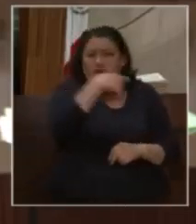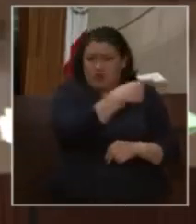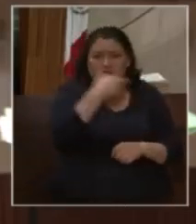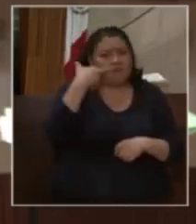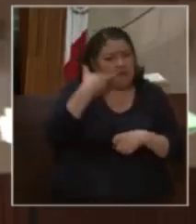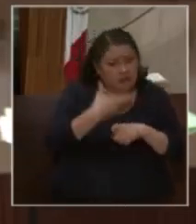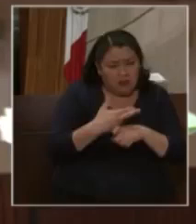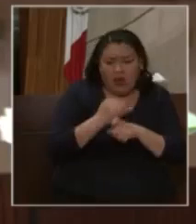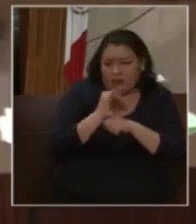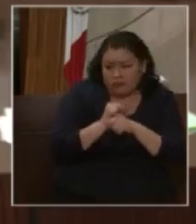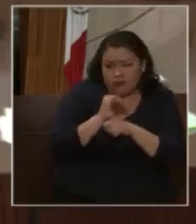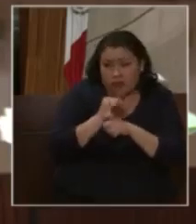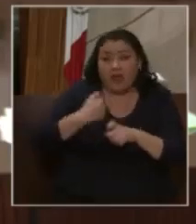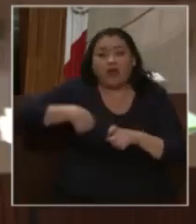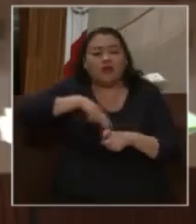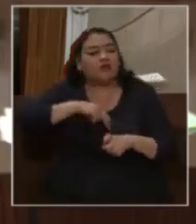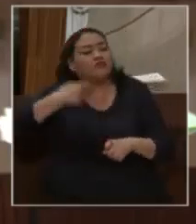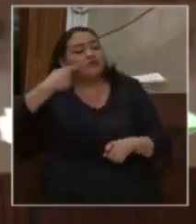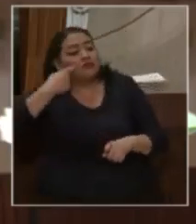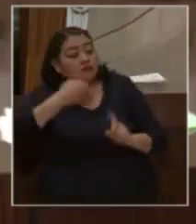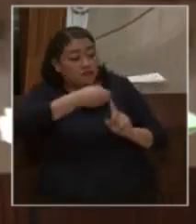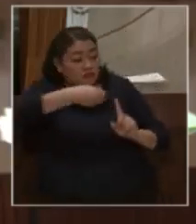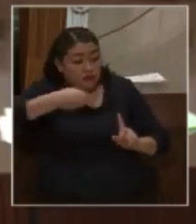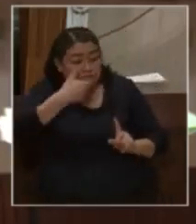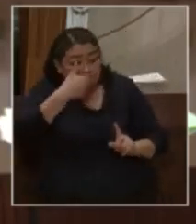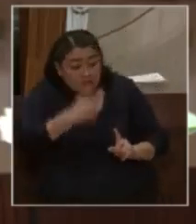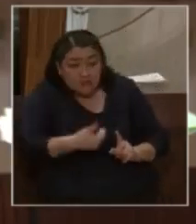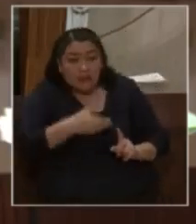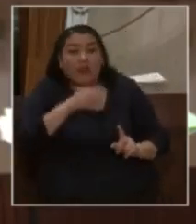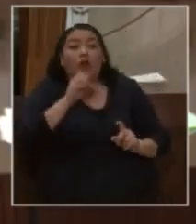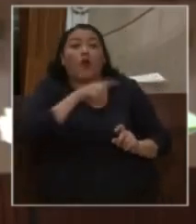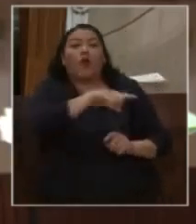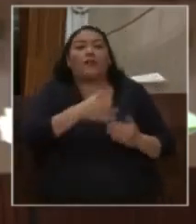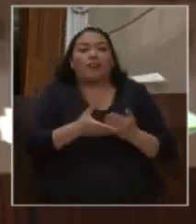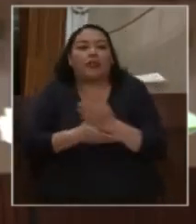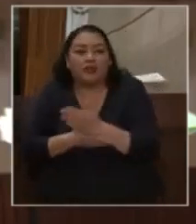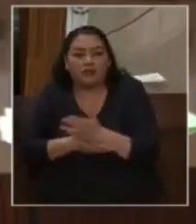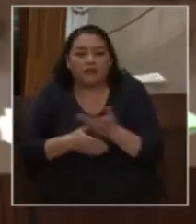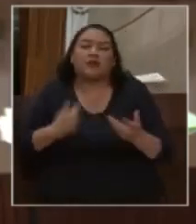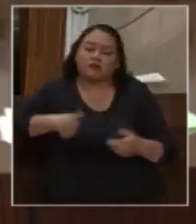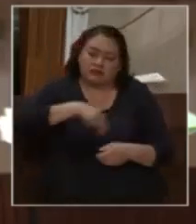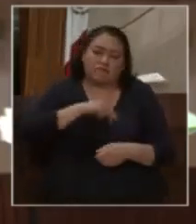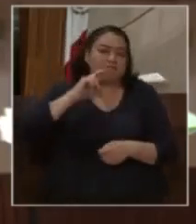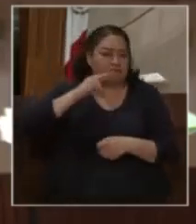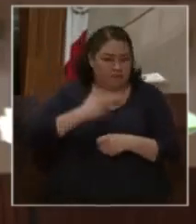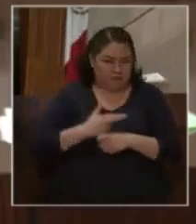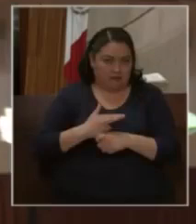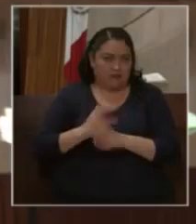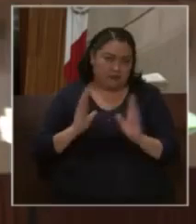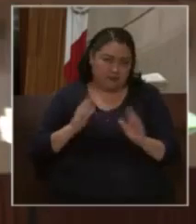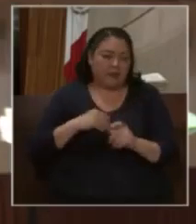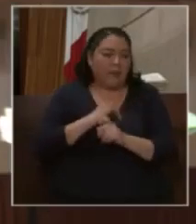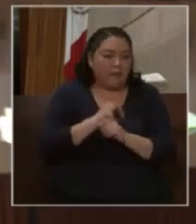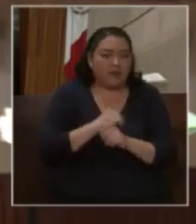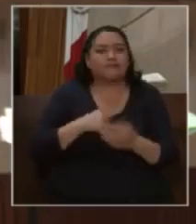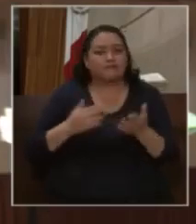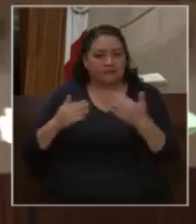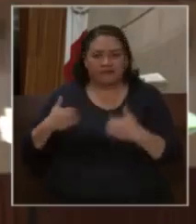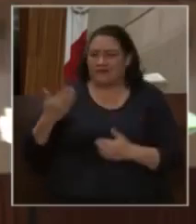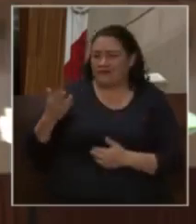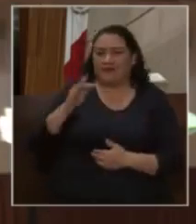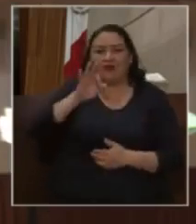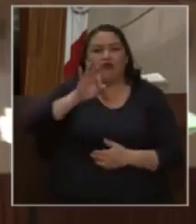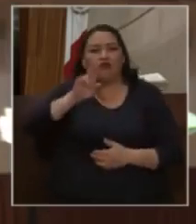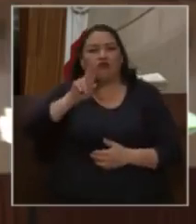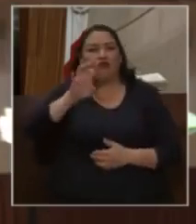sancionadores. Y básicamente lo que yo aquí advierto es que primera, ya lo decía el magistrado Fuentes Barrera,